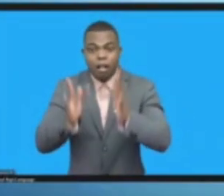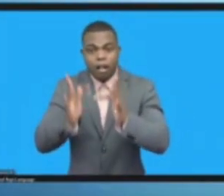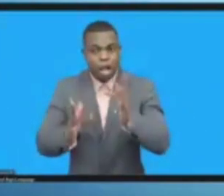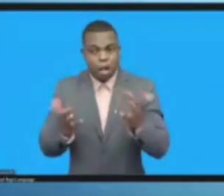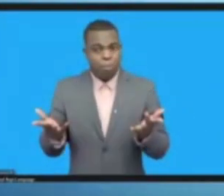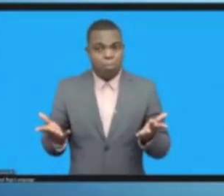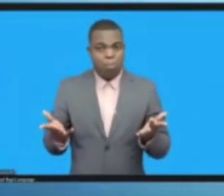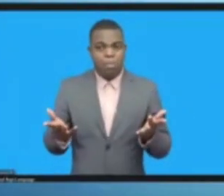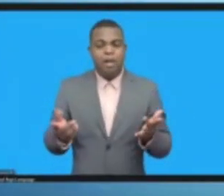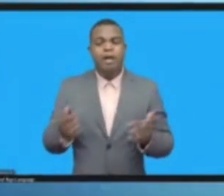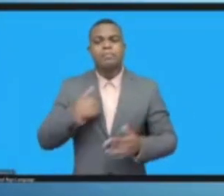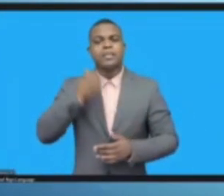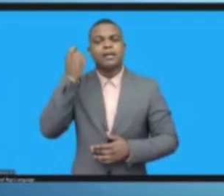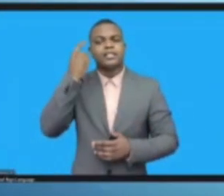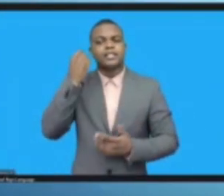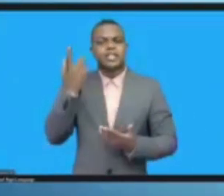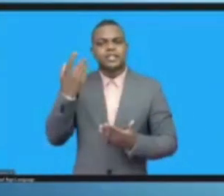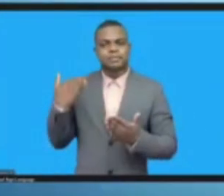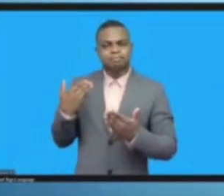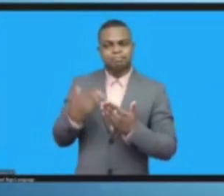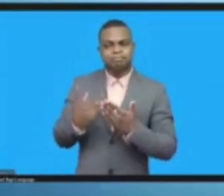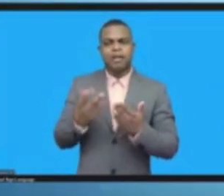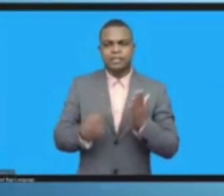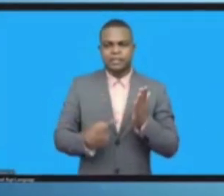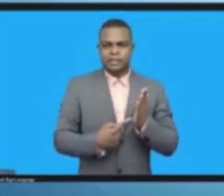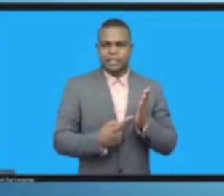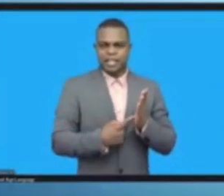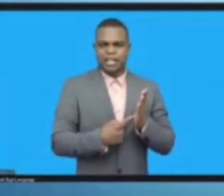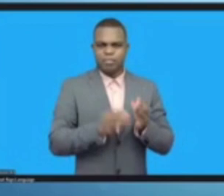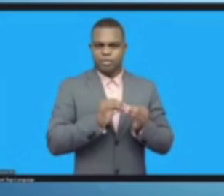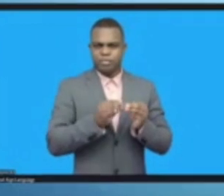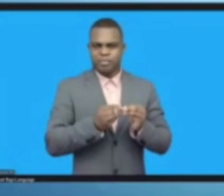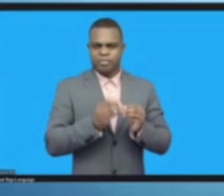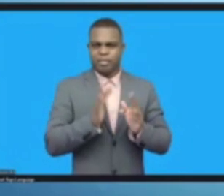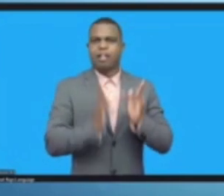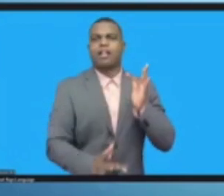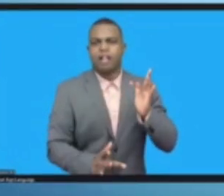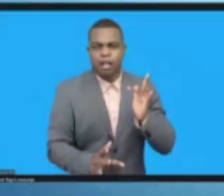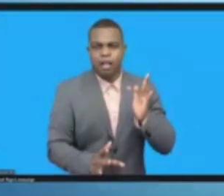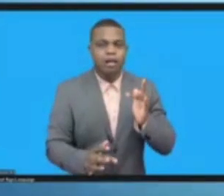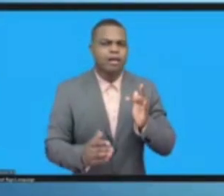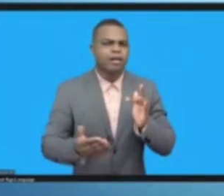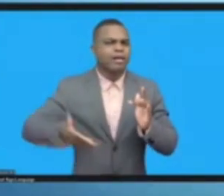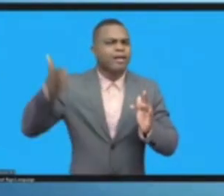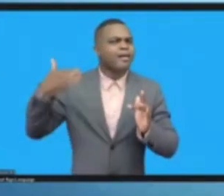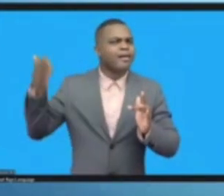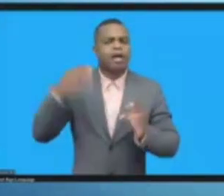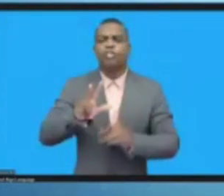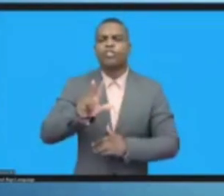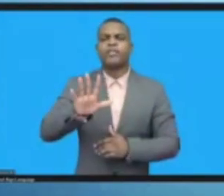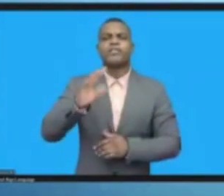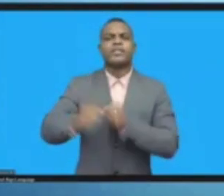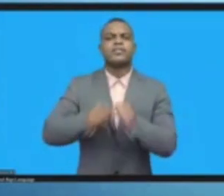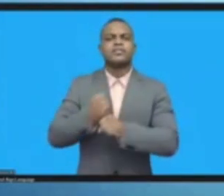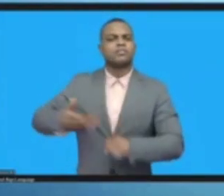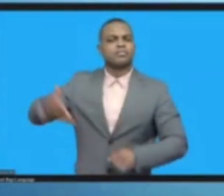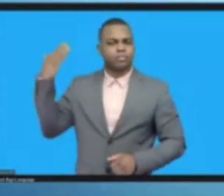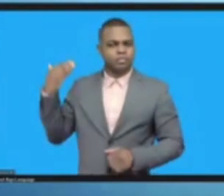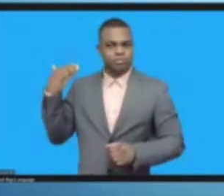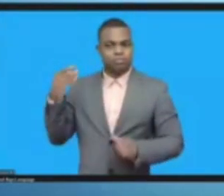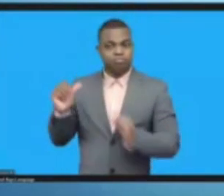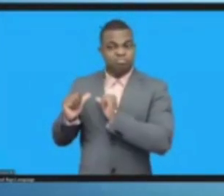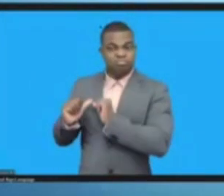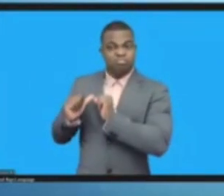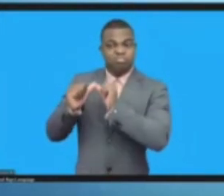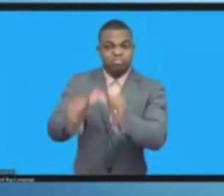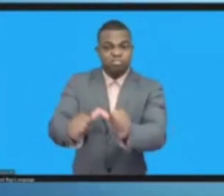el modelo de múltiples participadas logramos esto y por eso estoy tan feliz de estar aquí para hablar sobre estos temas y trabajar con los